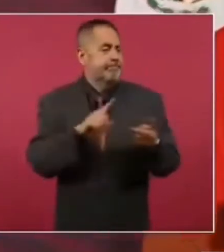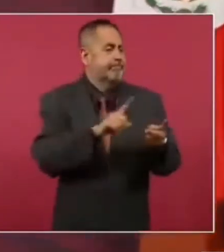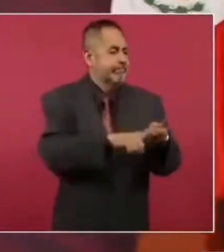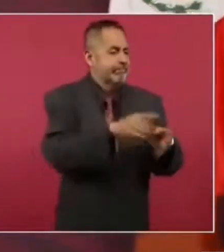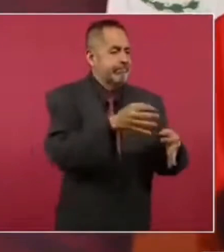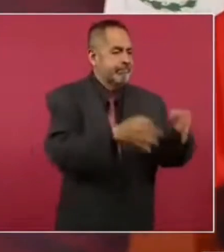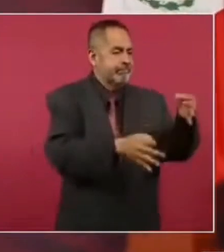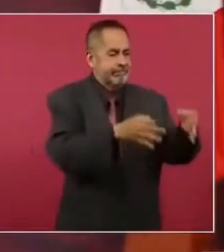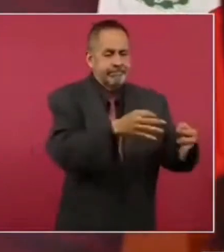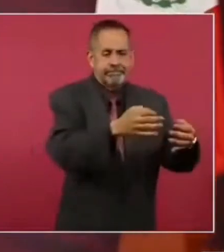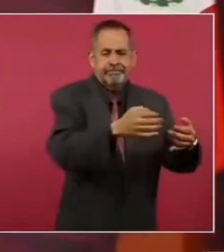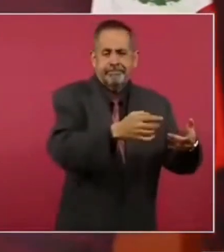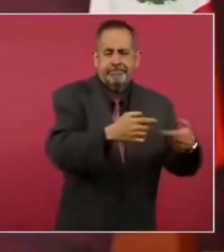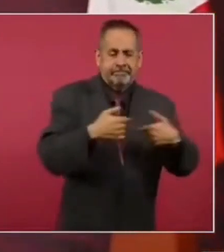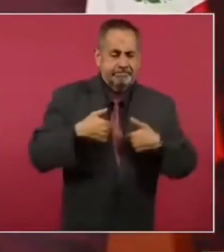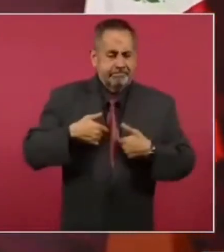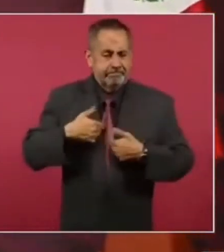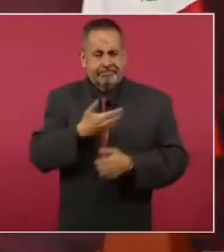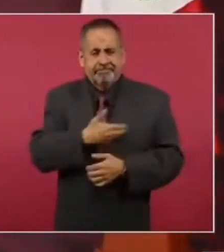ejecutivo, pero en realidad